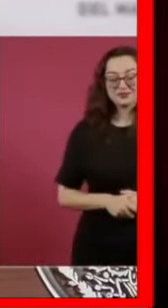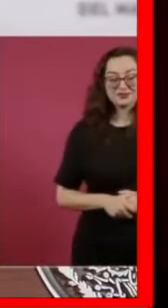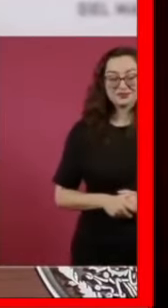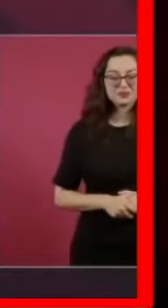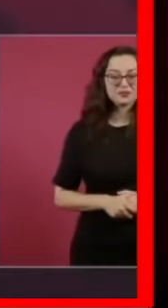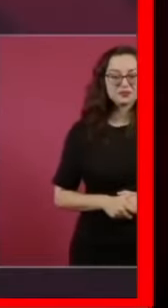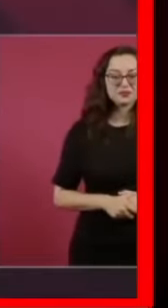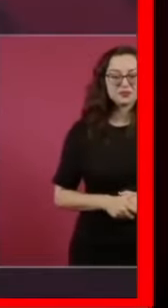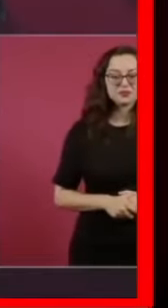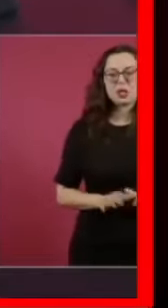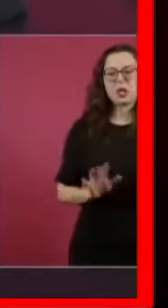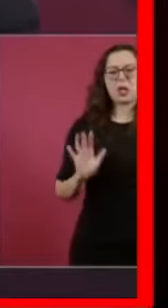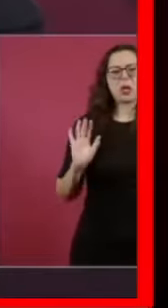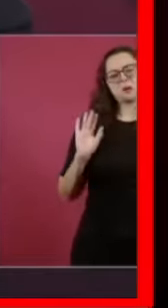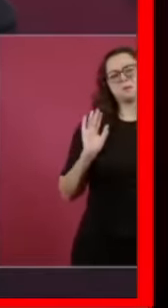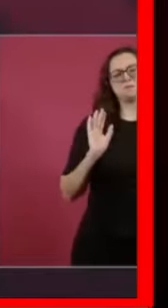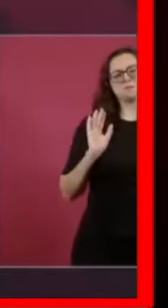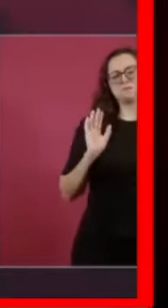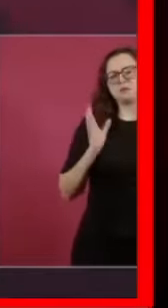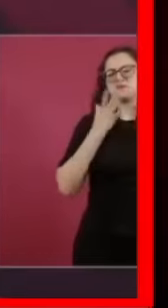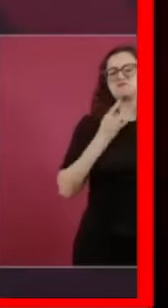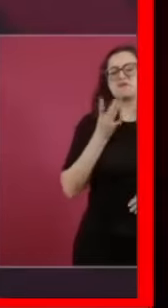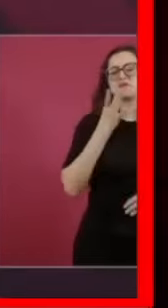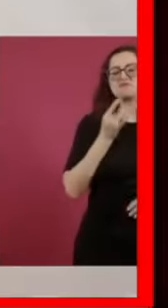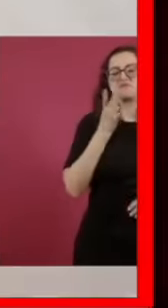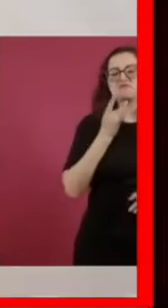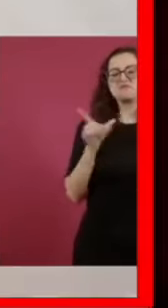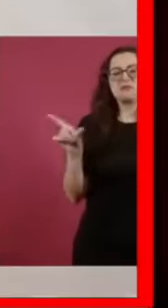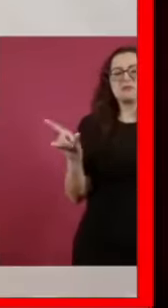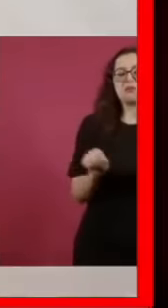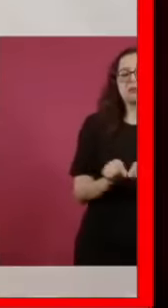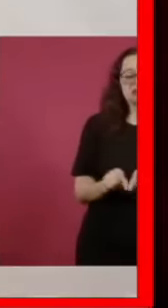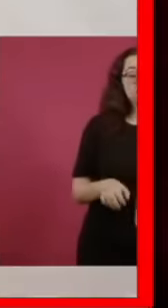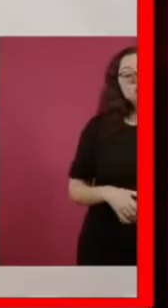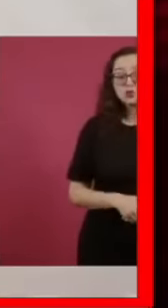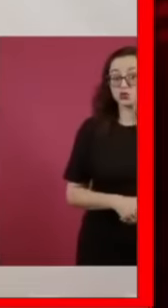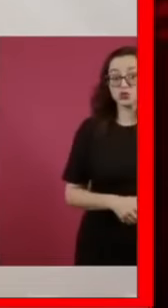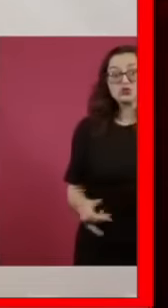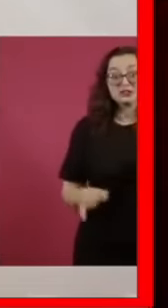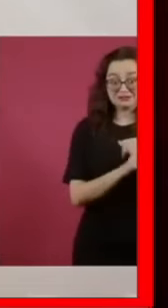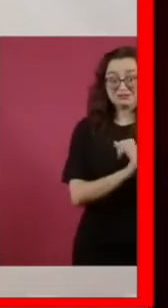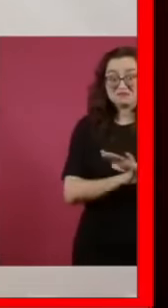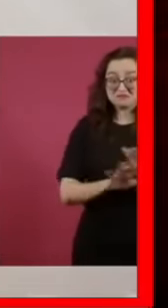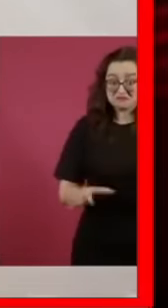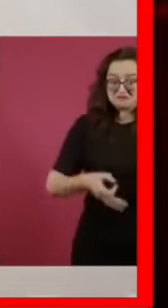No es nada más así de declaraciones generales, hay que informar,